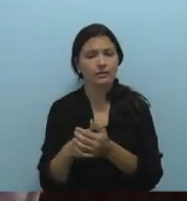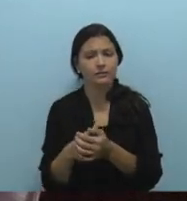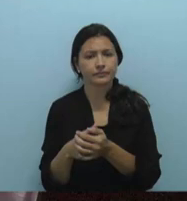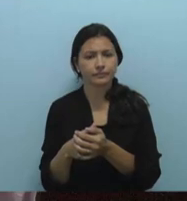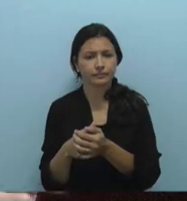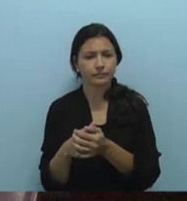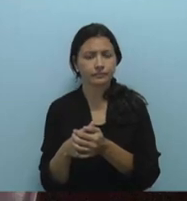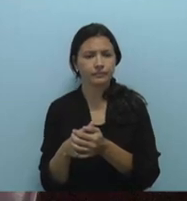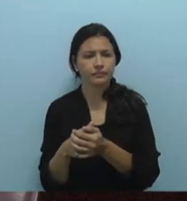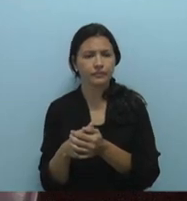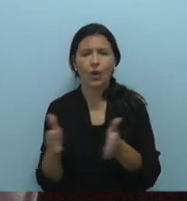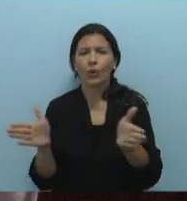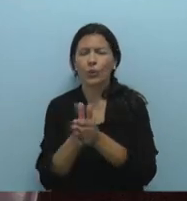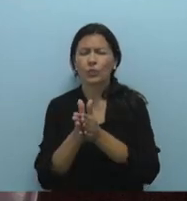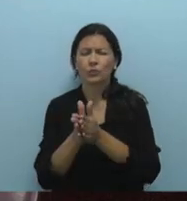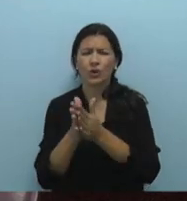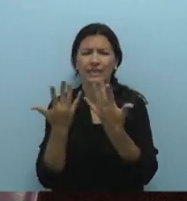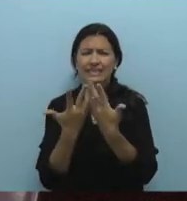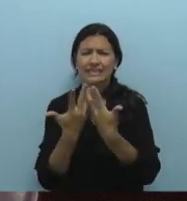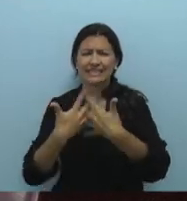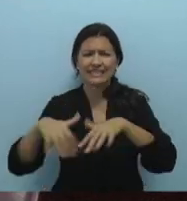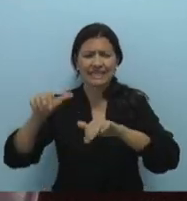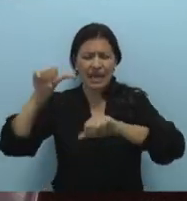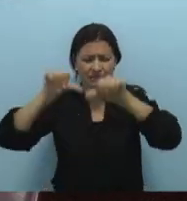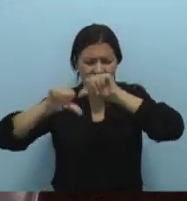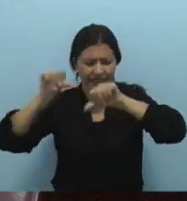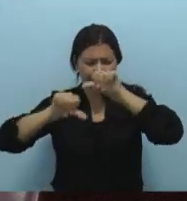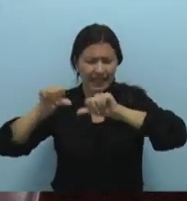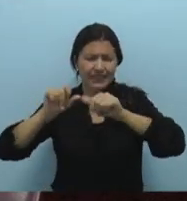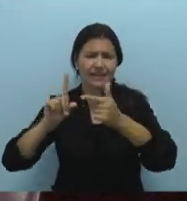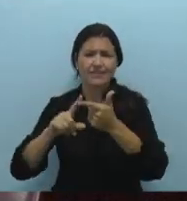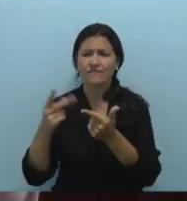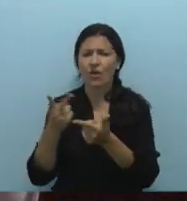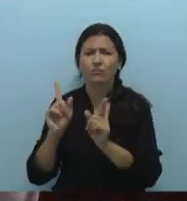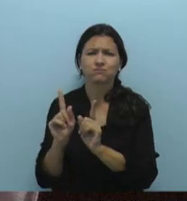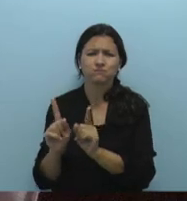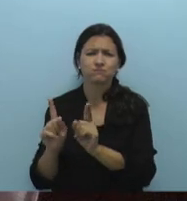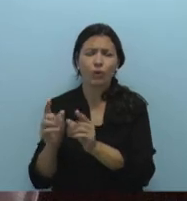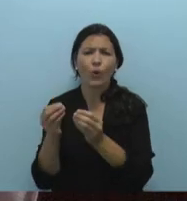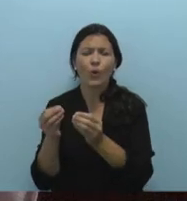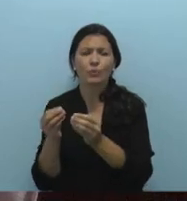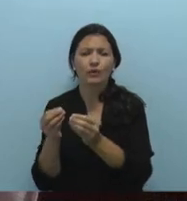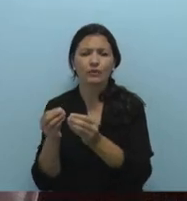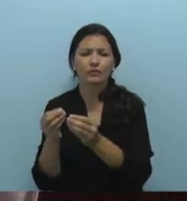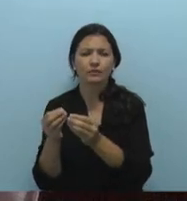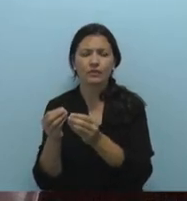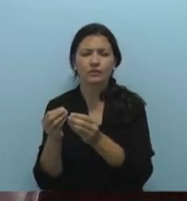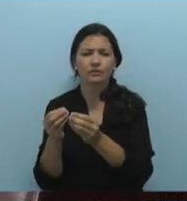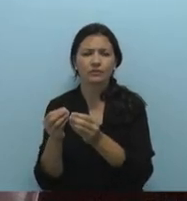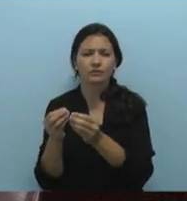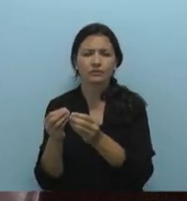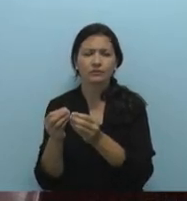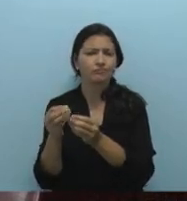hoy junto con el sistema científico-tecnológico. Sostenida y argumentada ese desmantelamiento